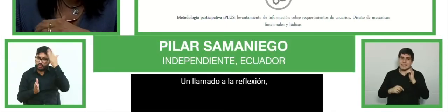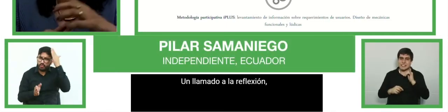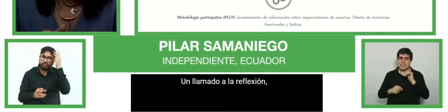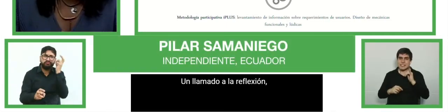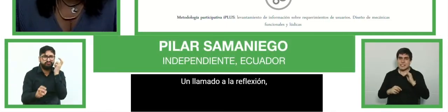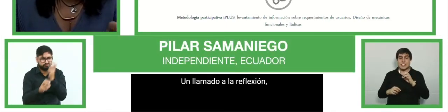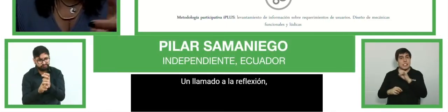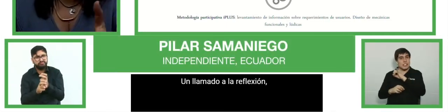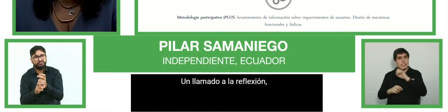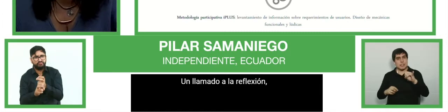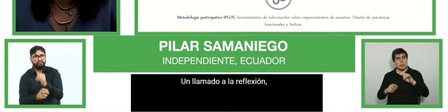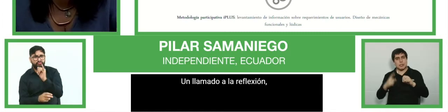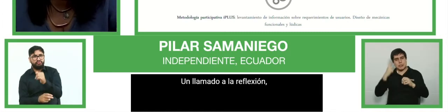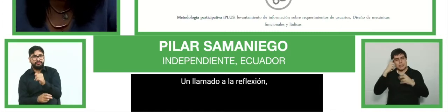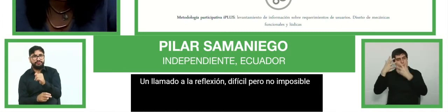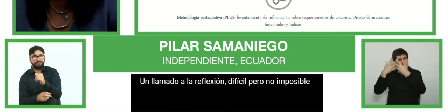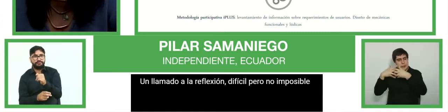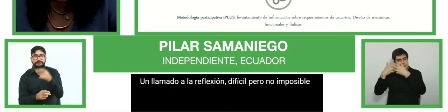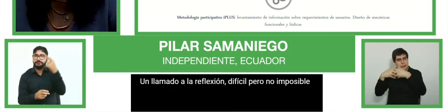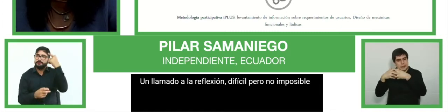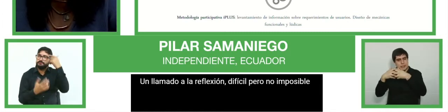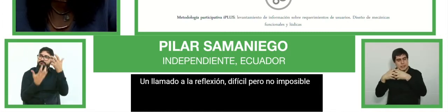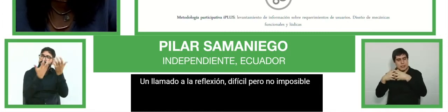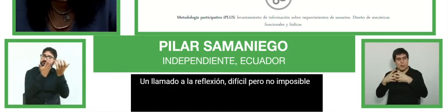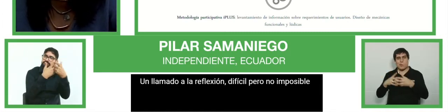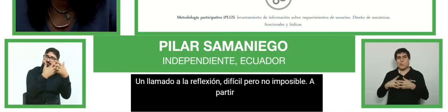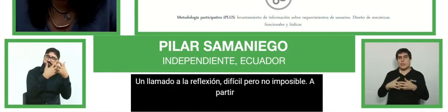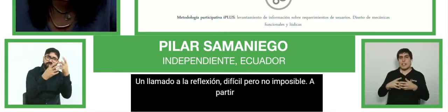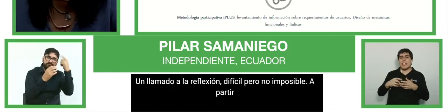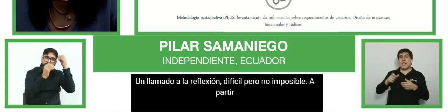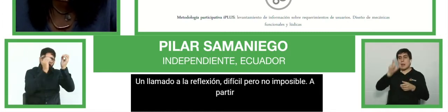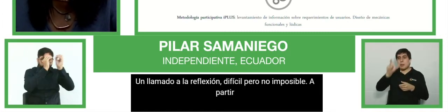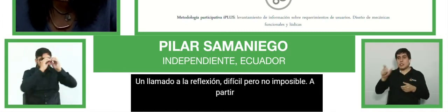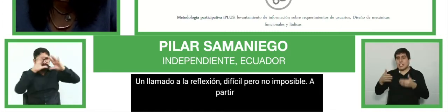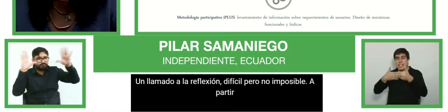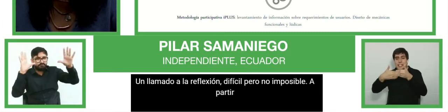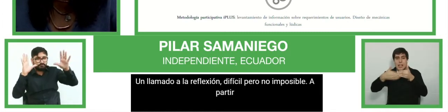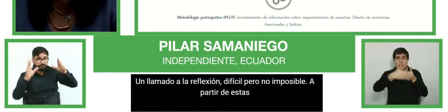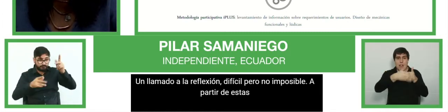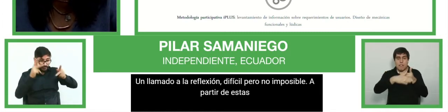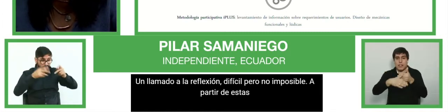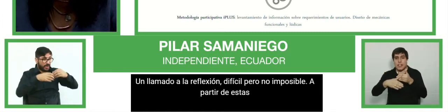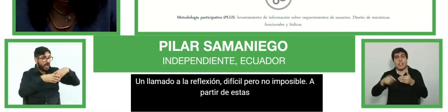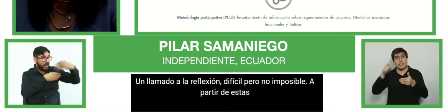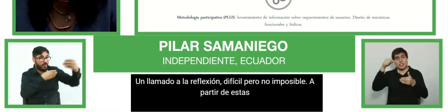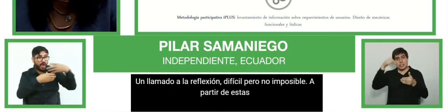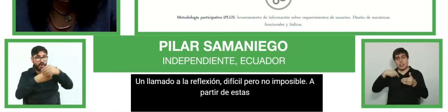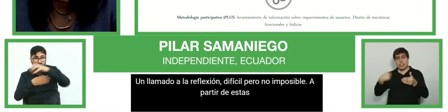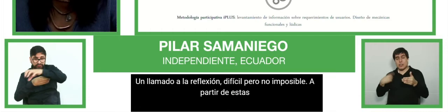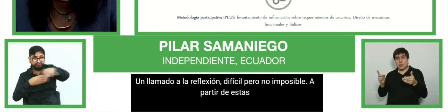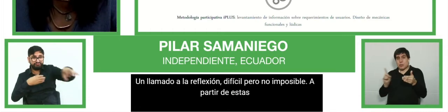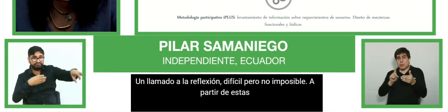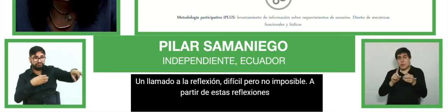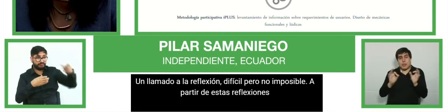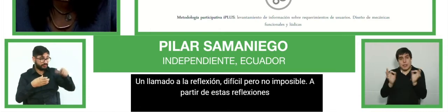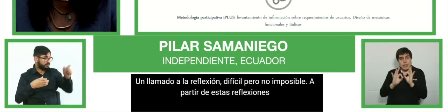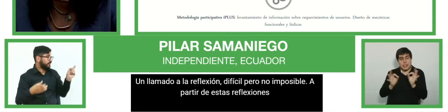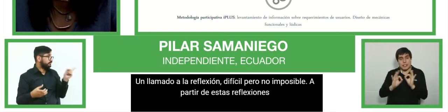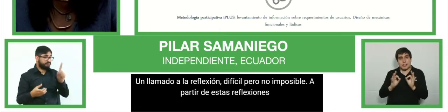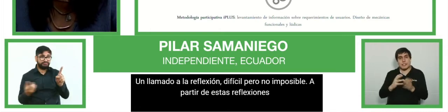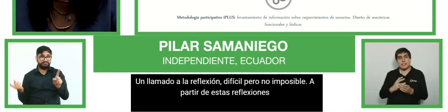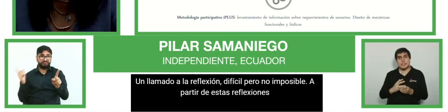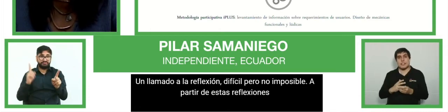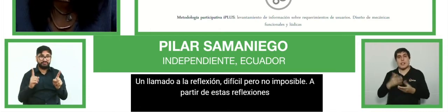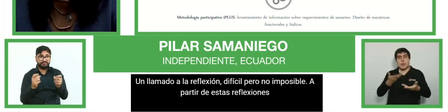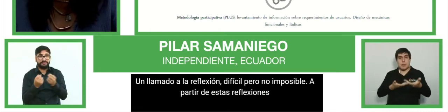reflexiones, centrando la atención en quienes han quedado fuera, en este foro de accesibilidad en educación, comparto